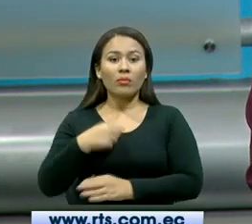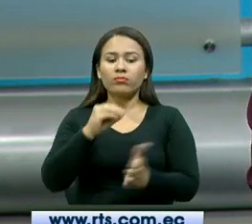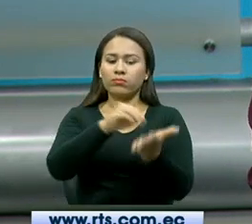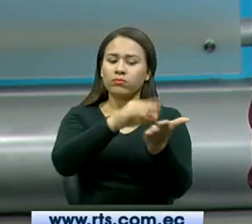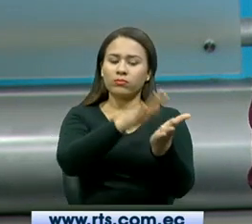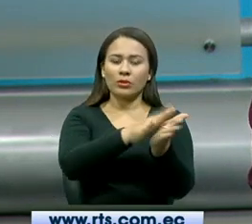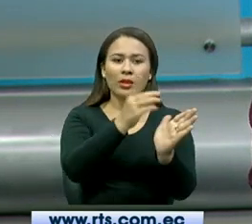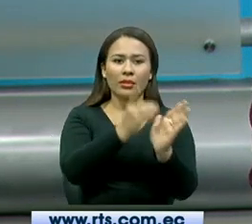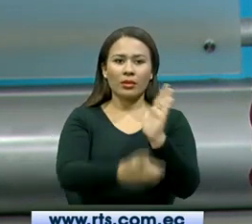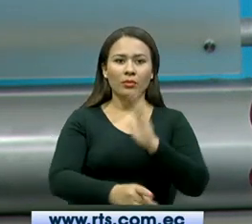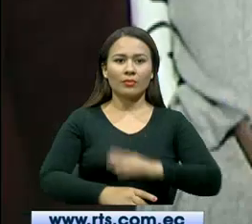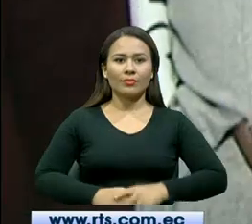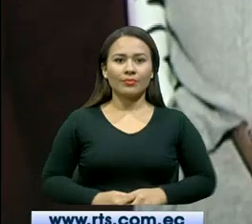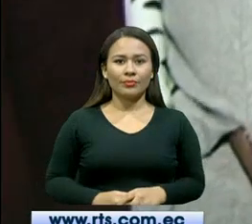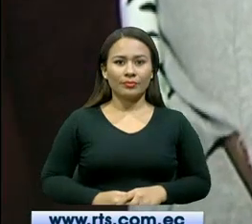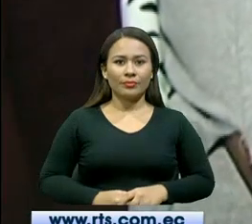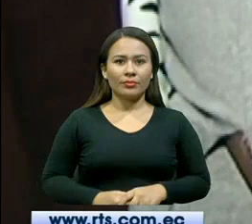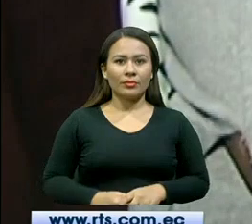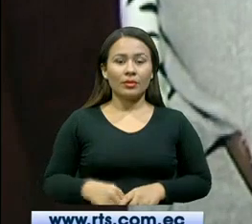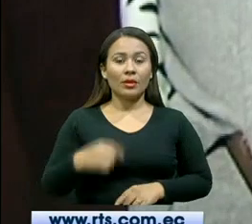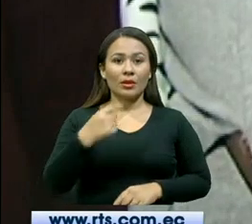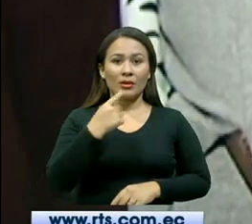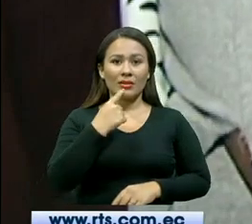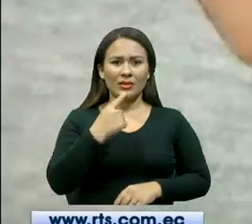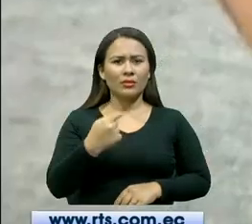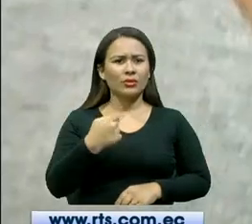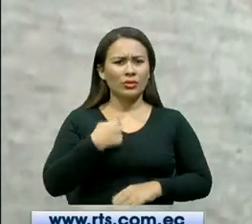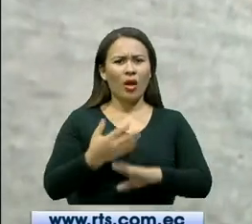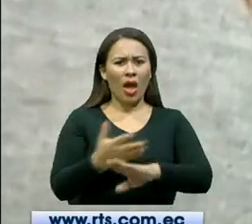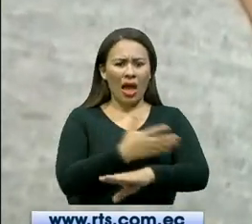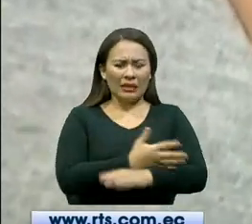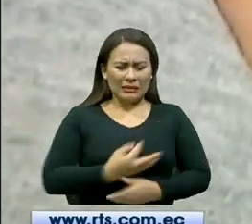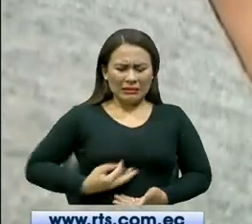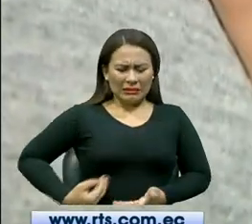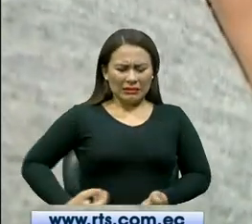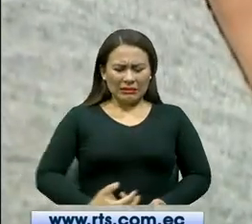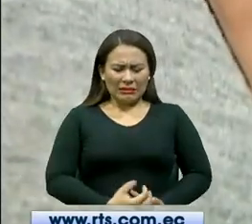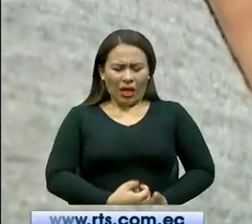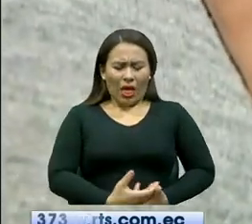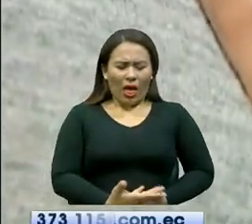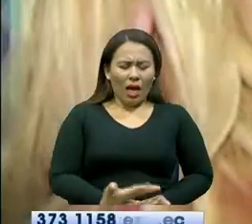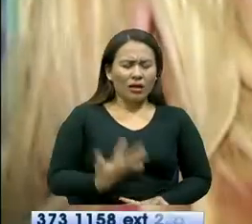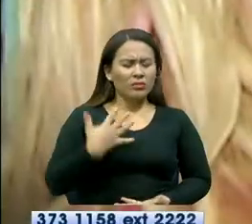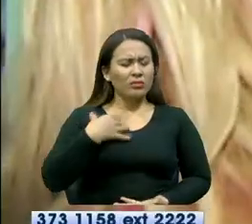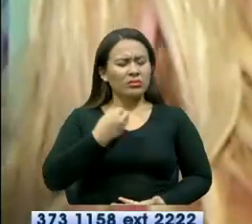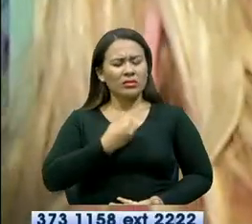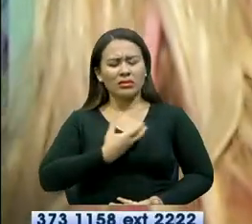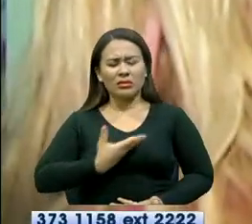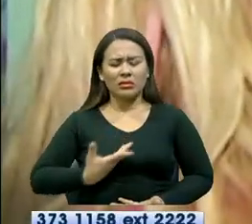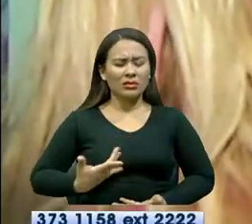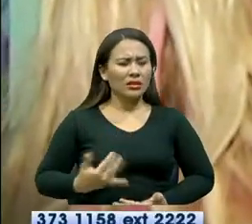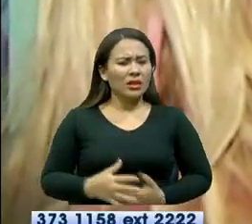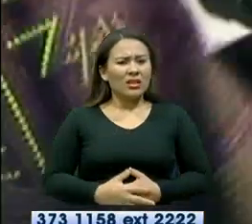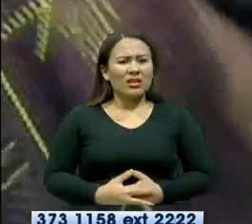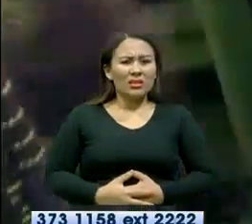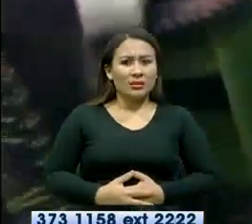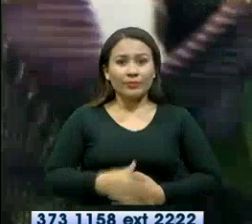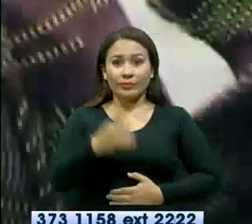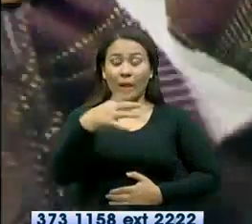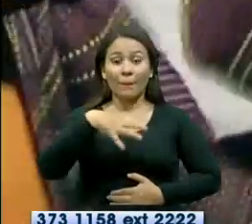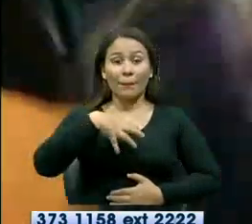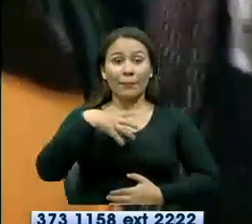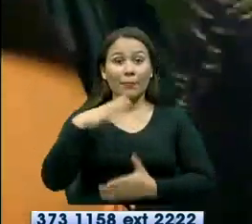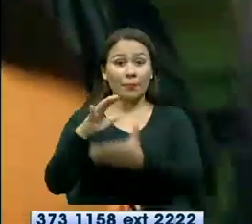denuncia. Yo llegué con los intestinos afuera. Fueron minutos de terror. Los celos ocasionó la ira